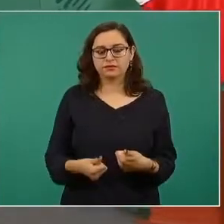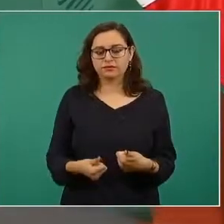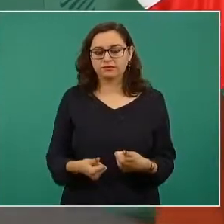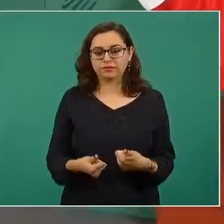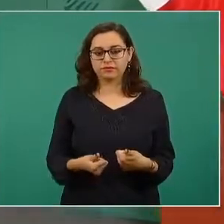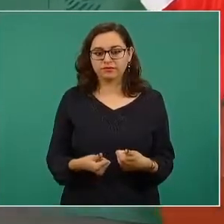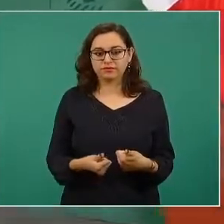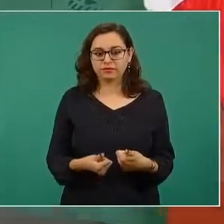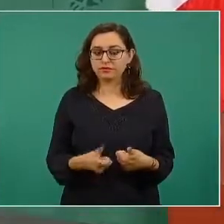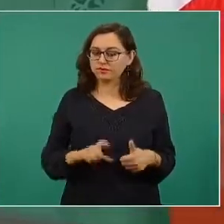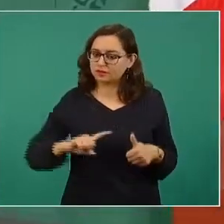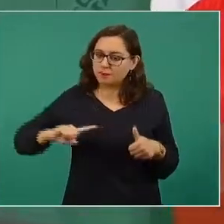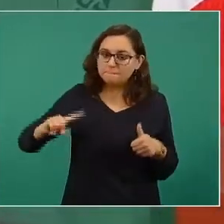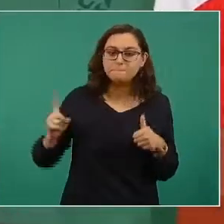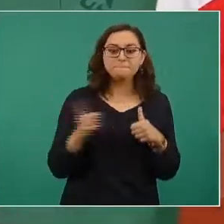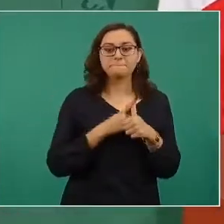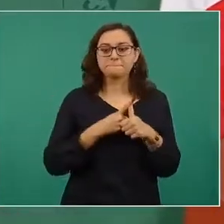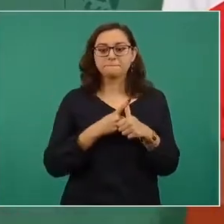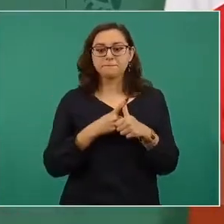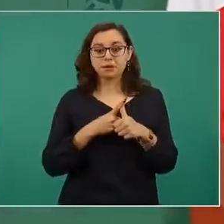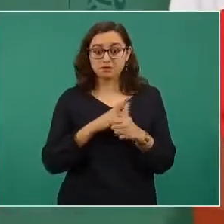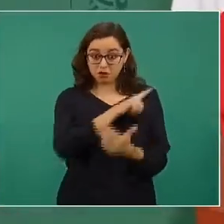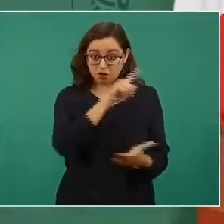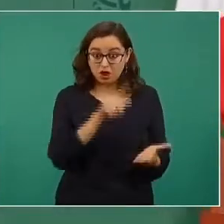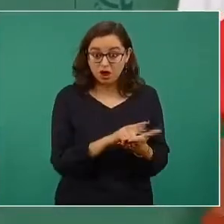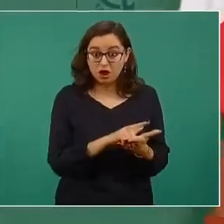Es siempre poner por delante el derecho